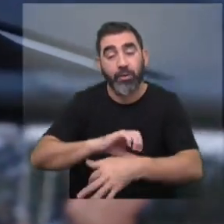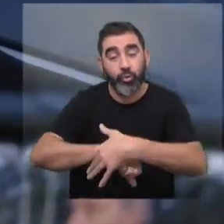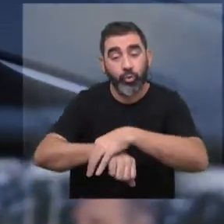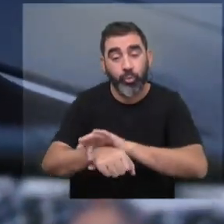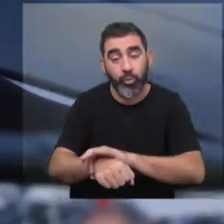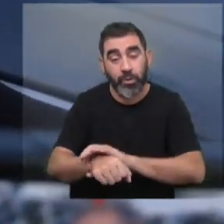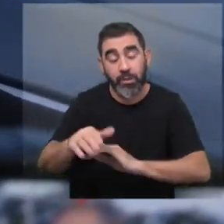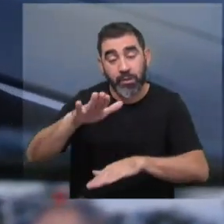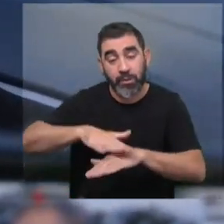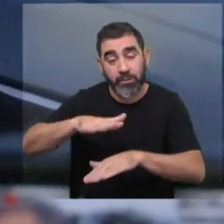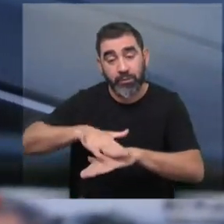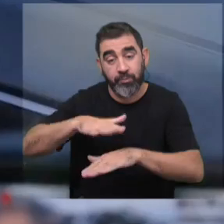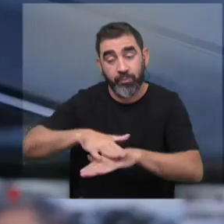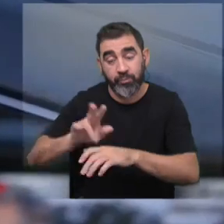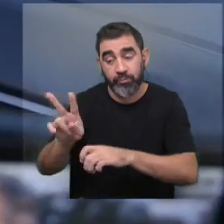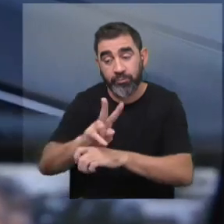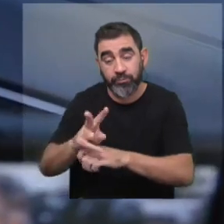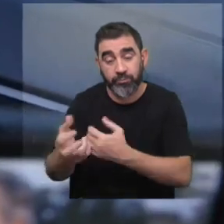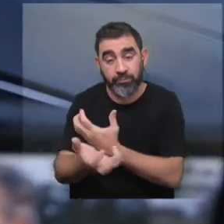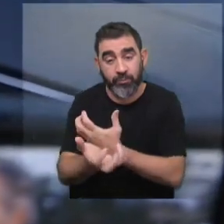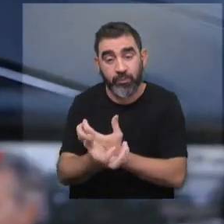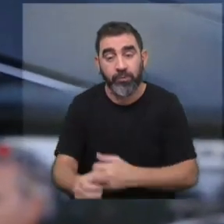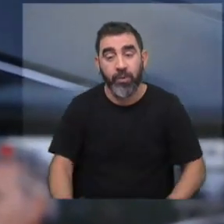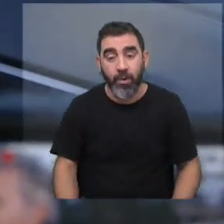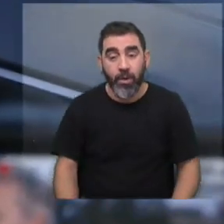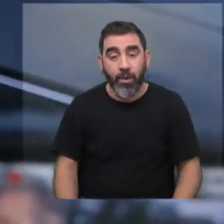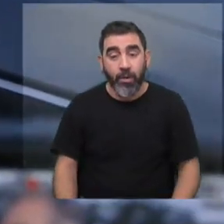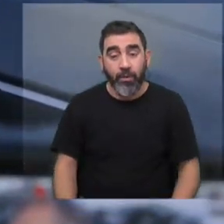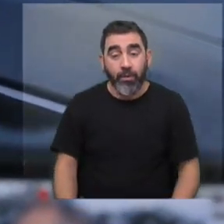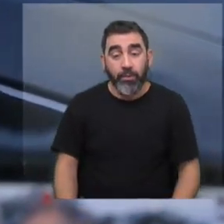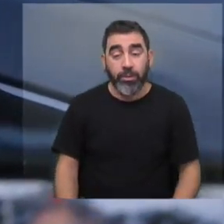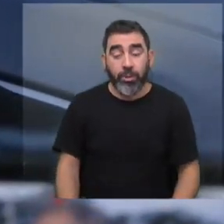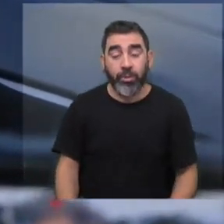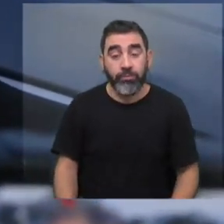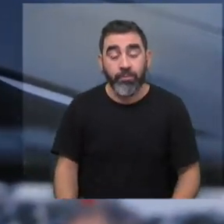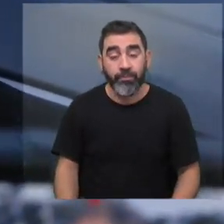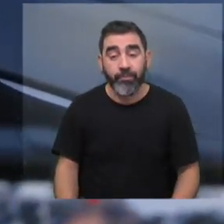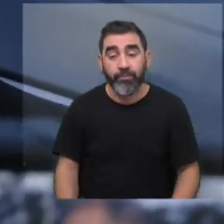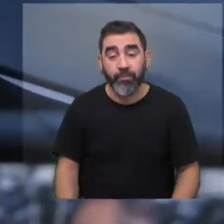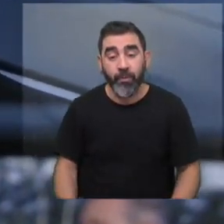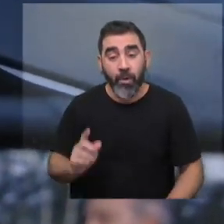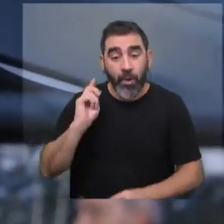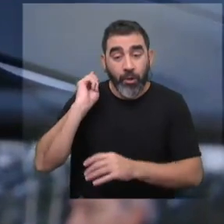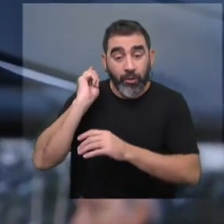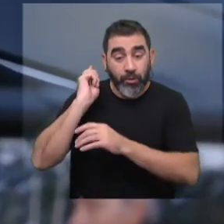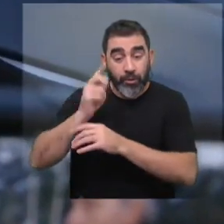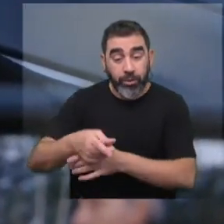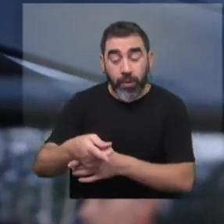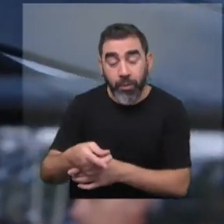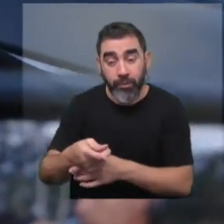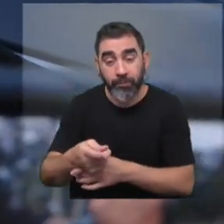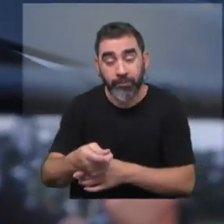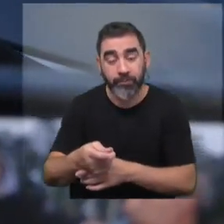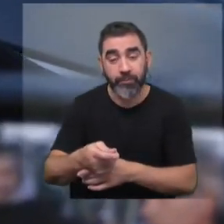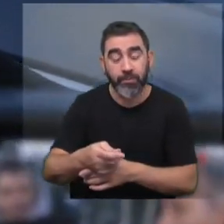sea este la cadena de custodia mantenga ella la cadena de custodia se ordena una junta